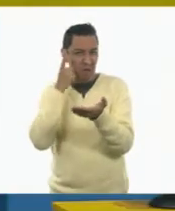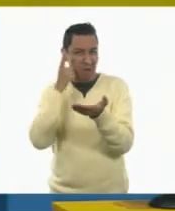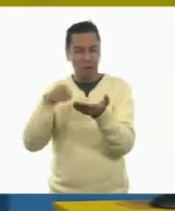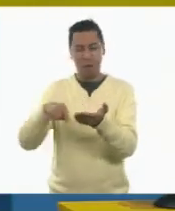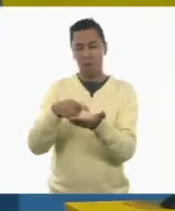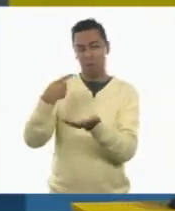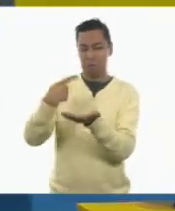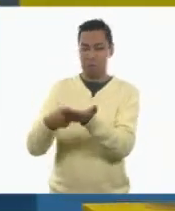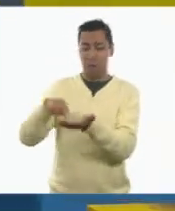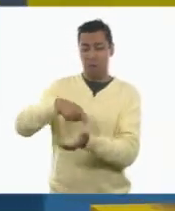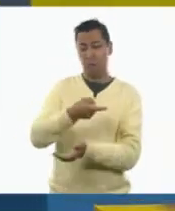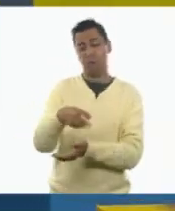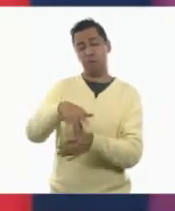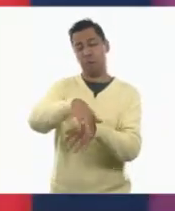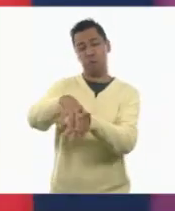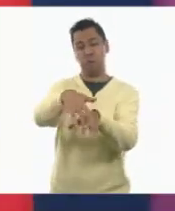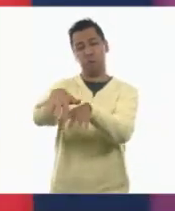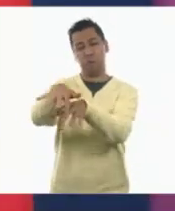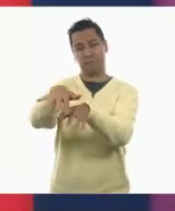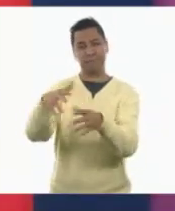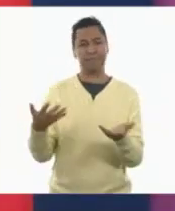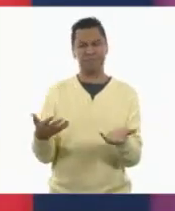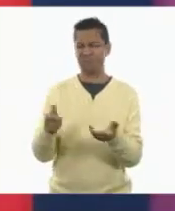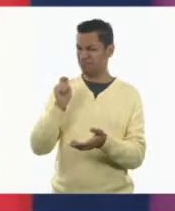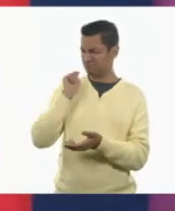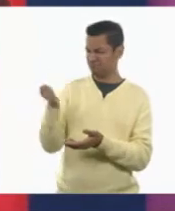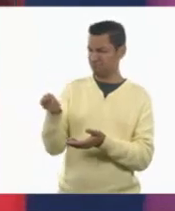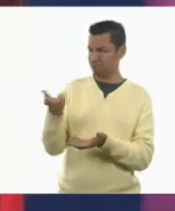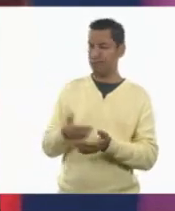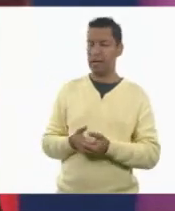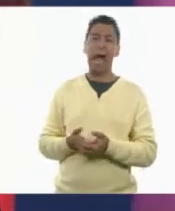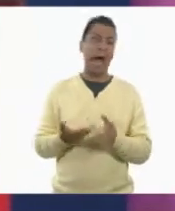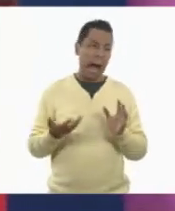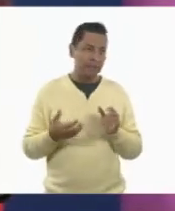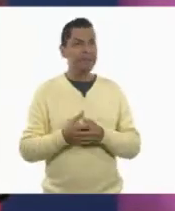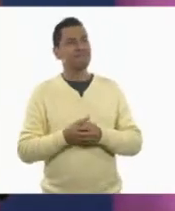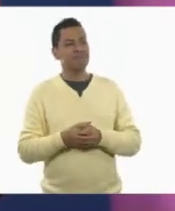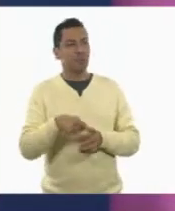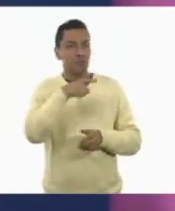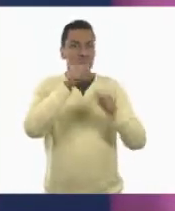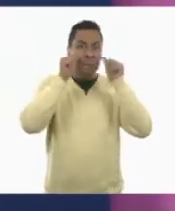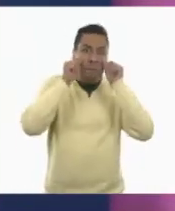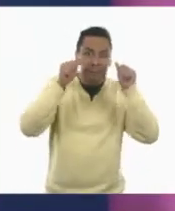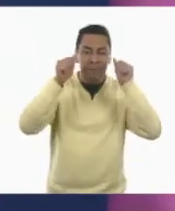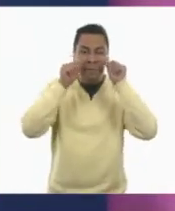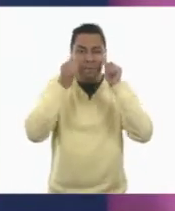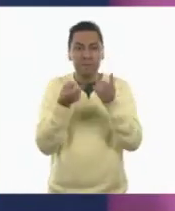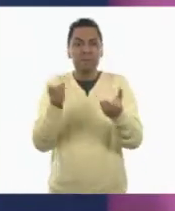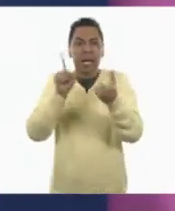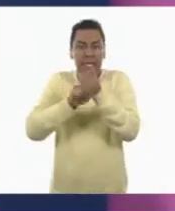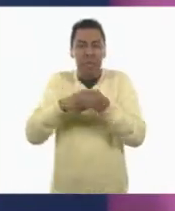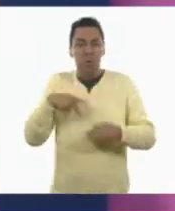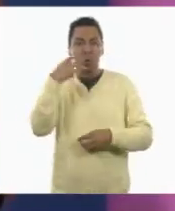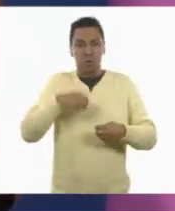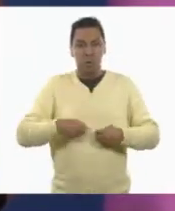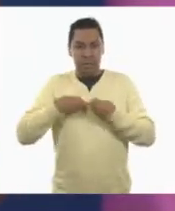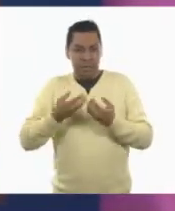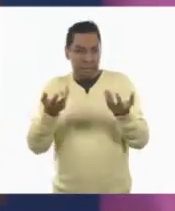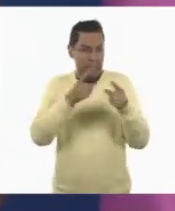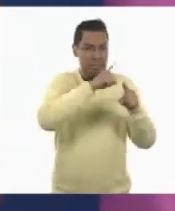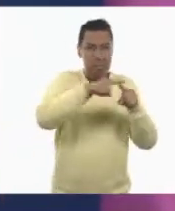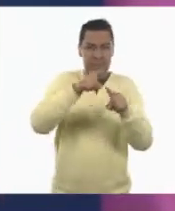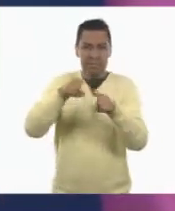¿Y esto qué quiere decir? Que si no estás atento a las oportunidades que te da la vida, se te pueden